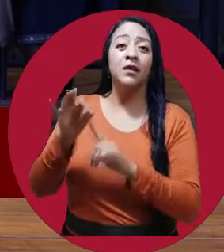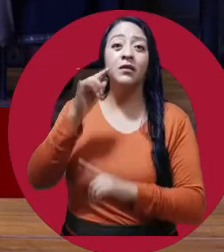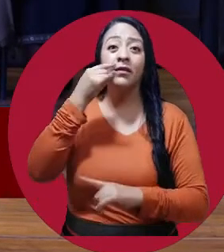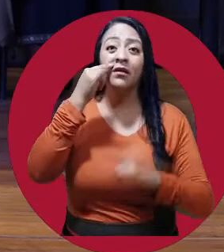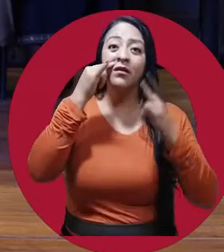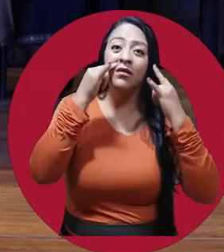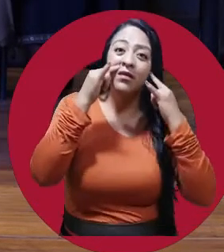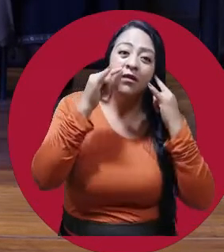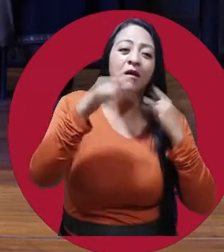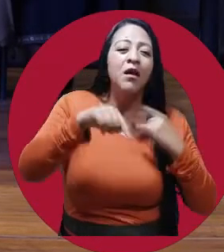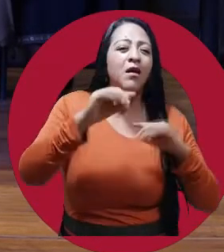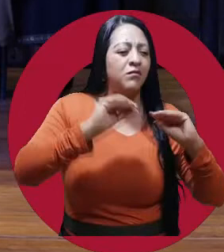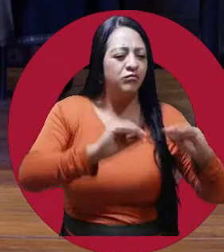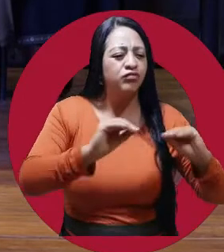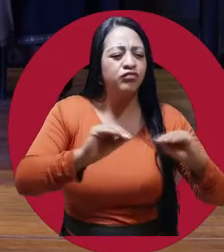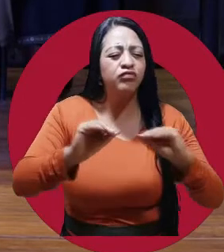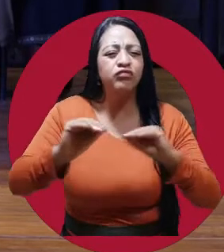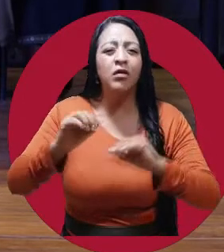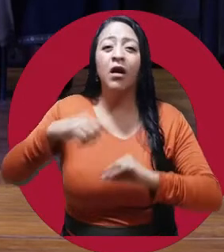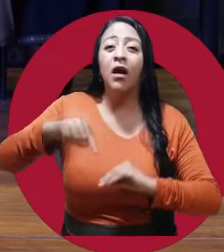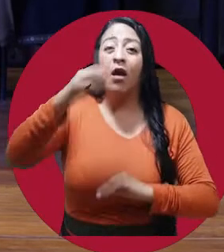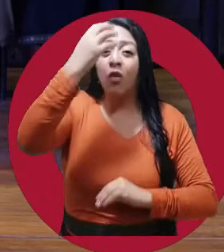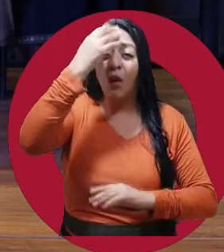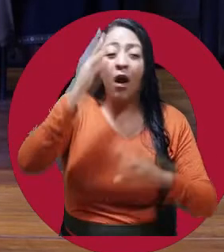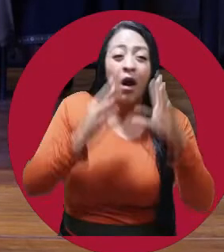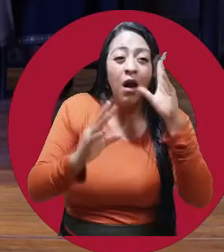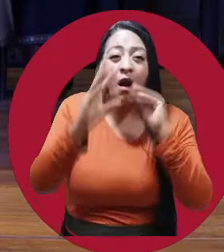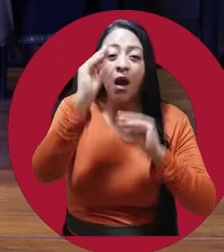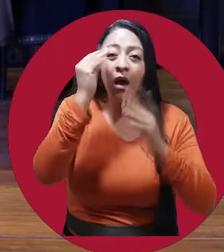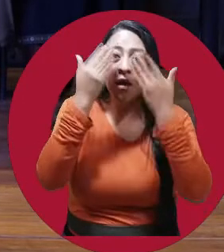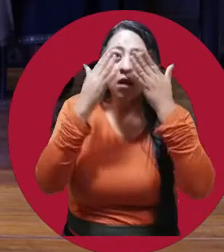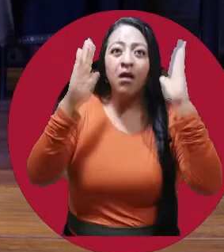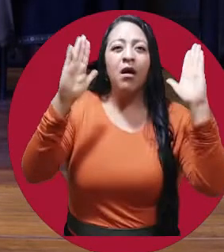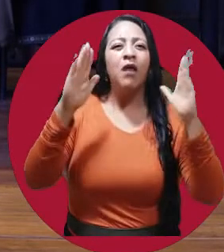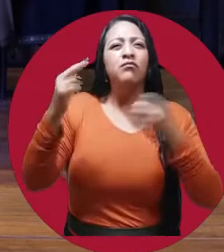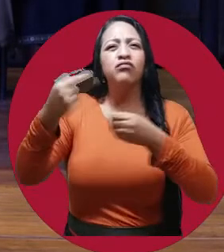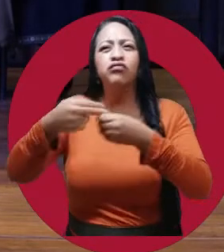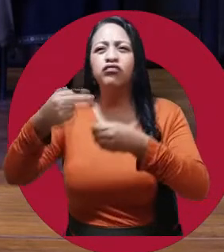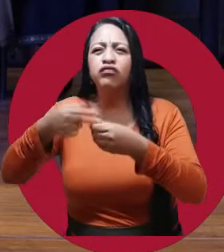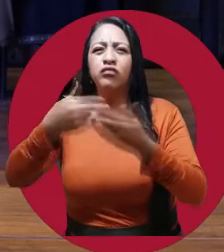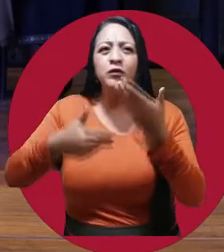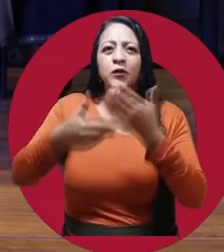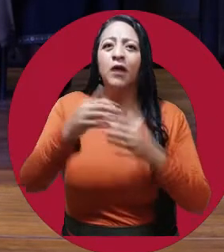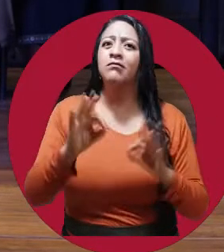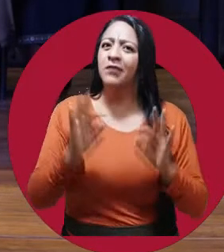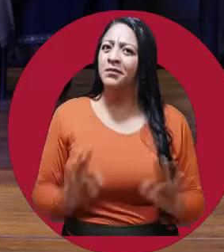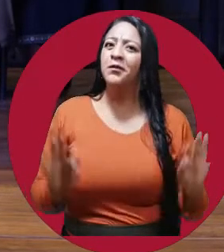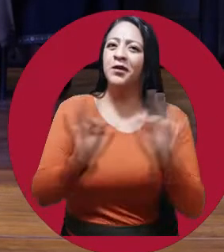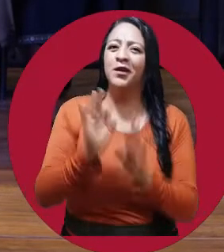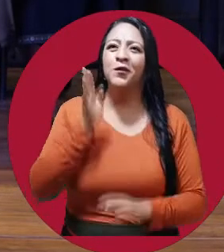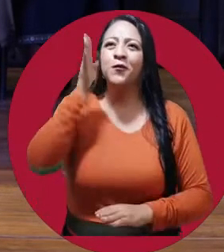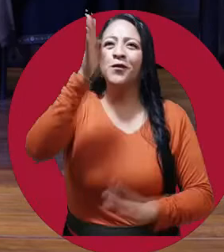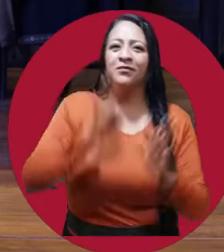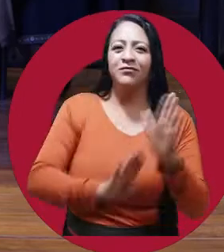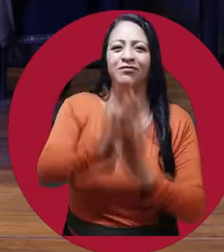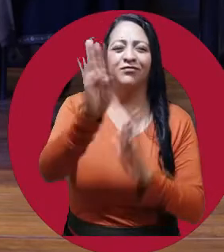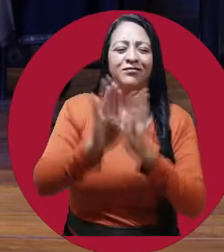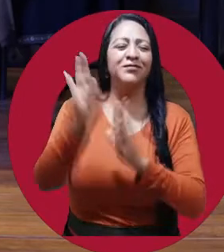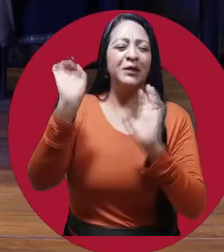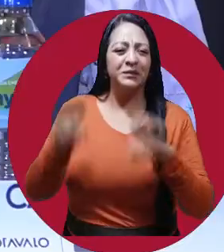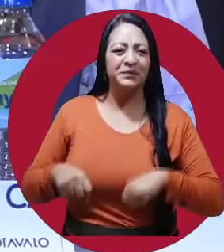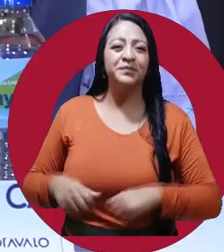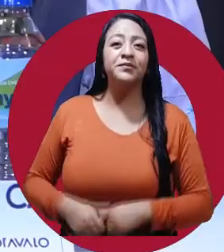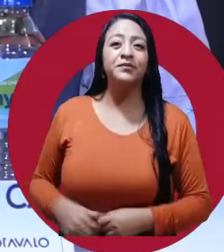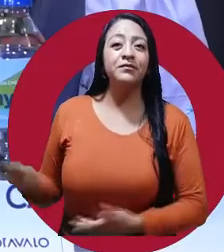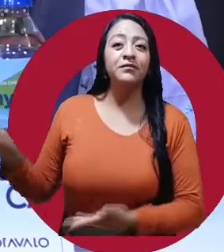niños crezcan con esta educación intercultural, con espacios de participación efectivos, ¿qué futuro nos va a esperar a